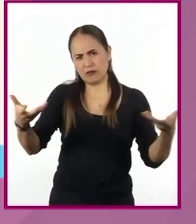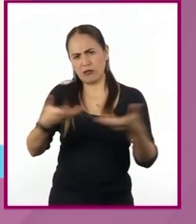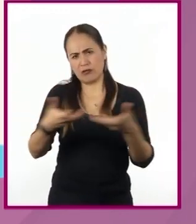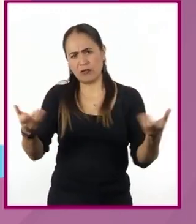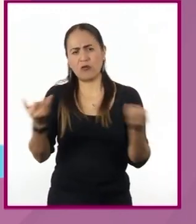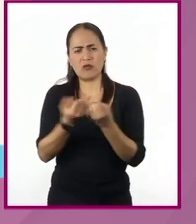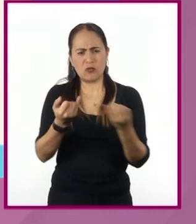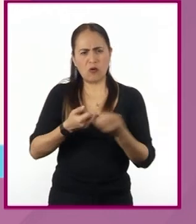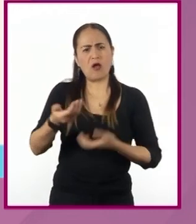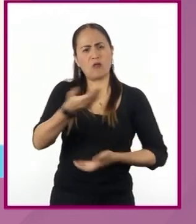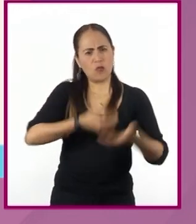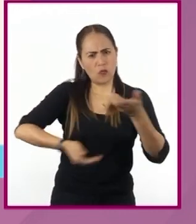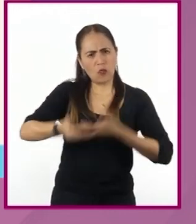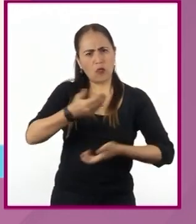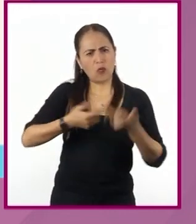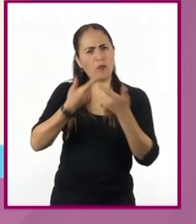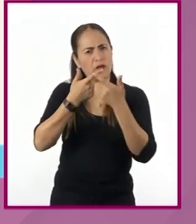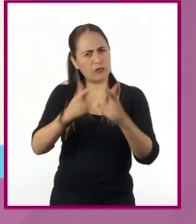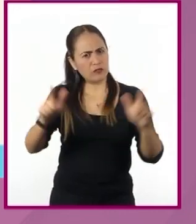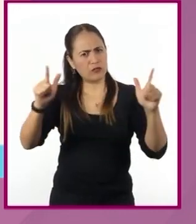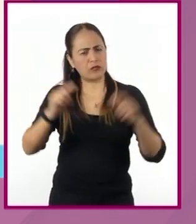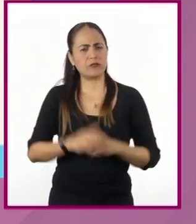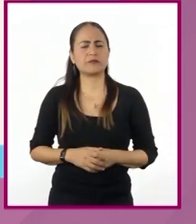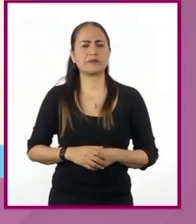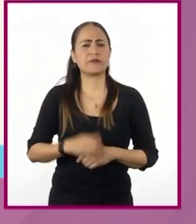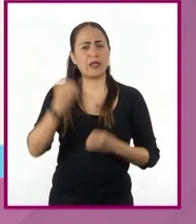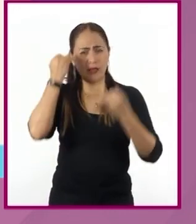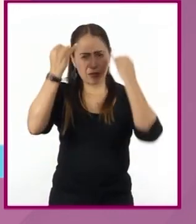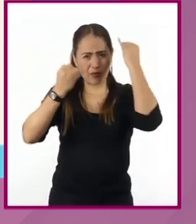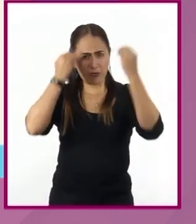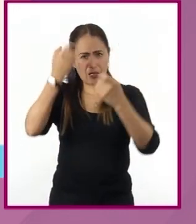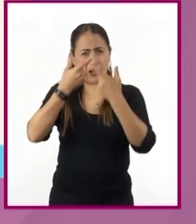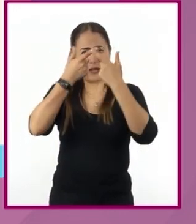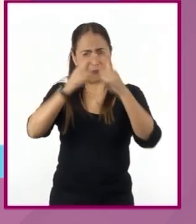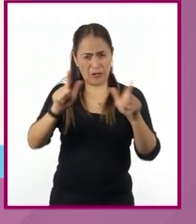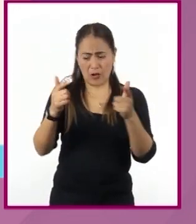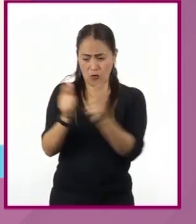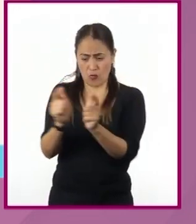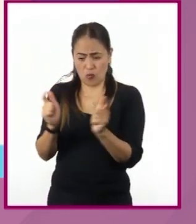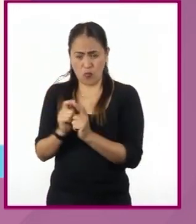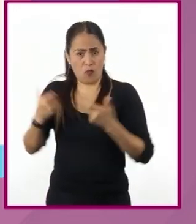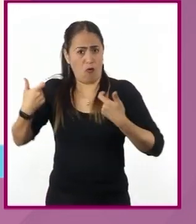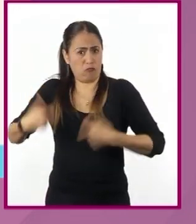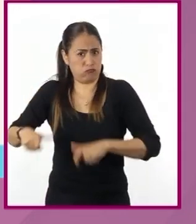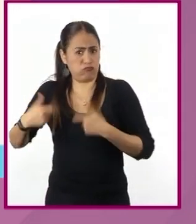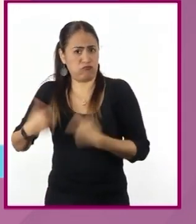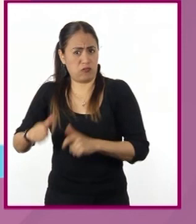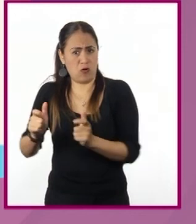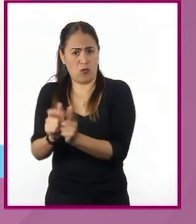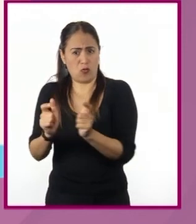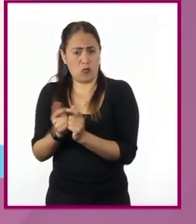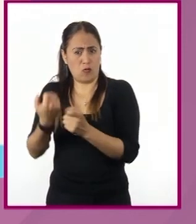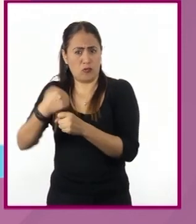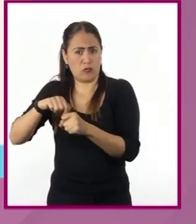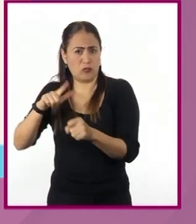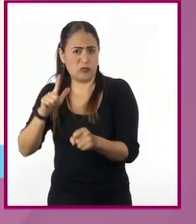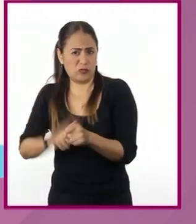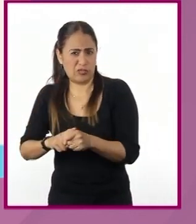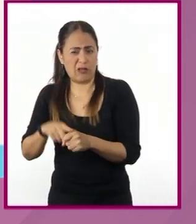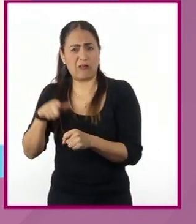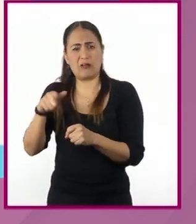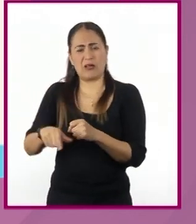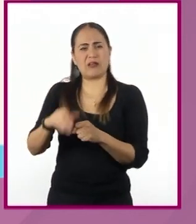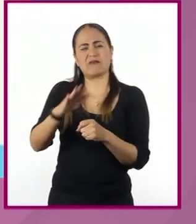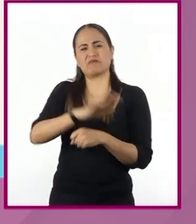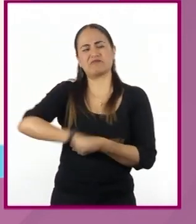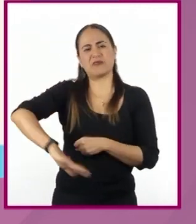la libertad de comercio. El liberalismo fue impulsado por la burguesía, grupo social que se oponía al sistema feudal, pues